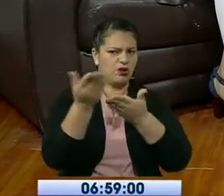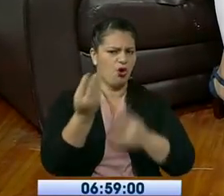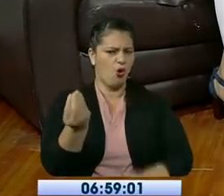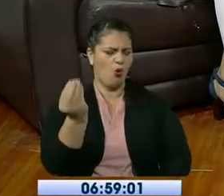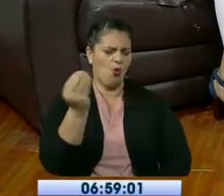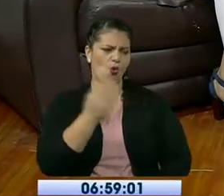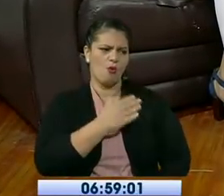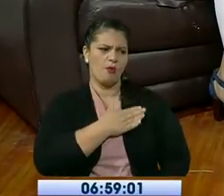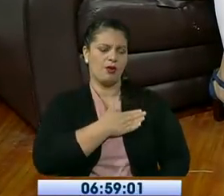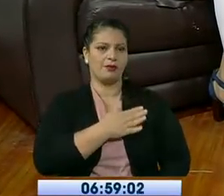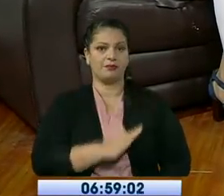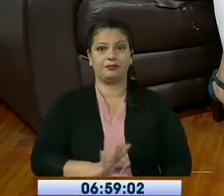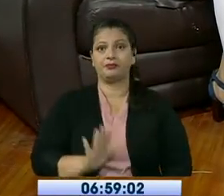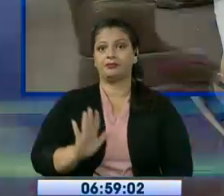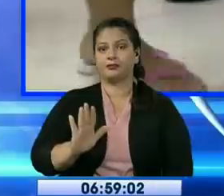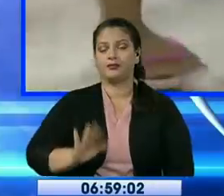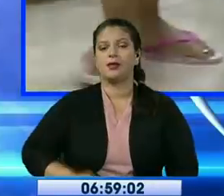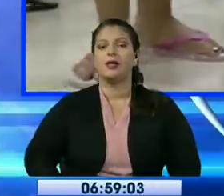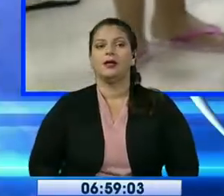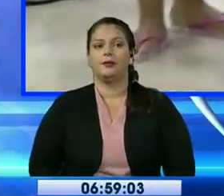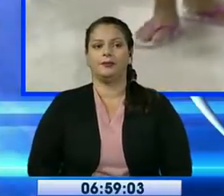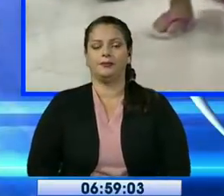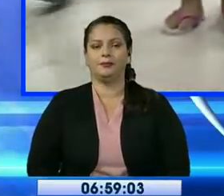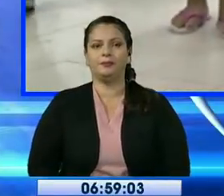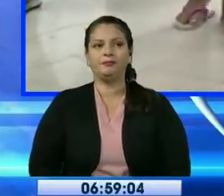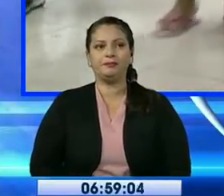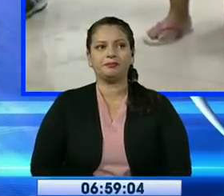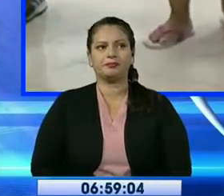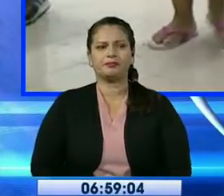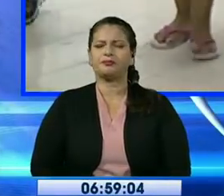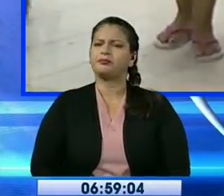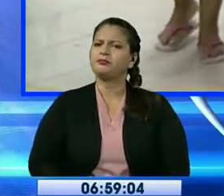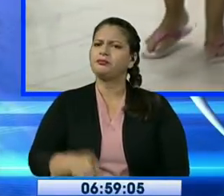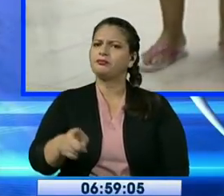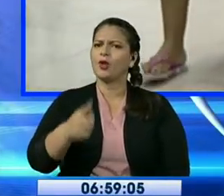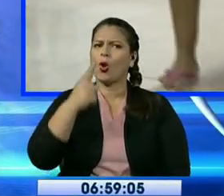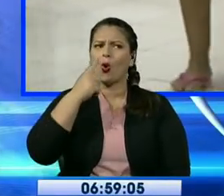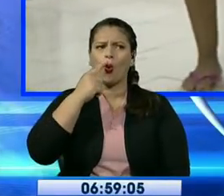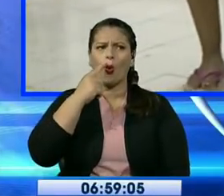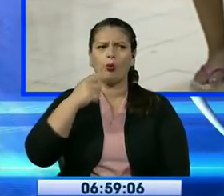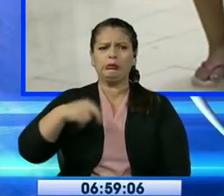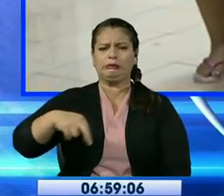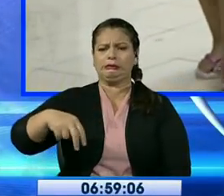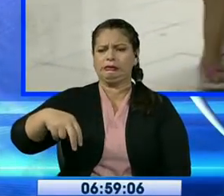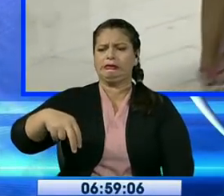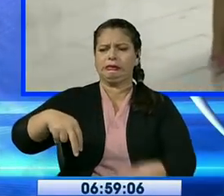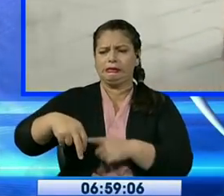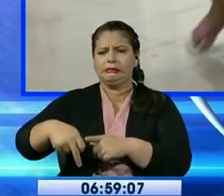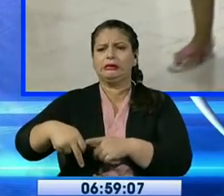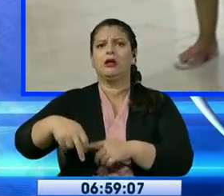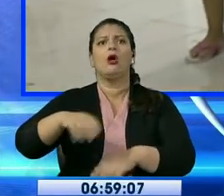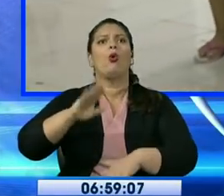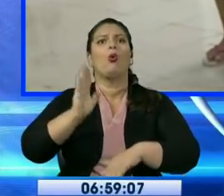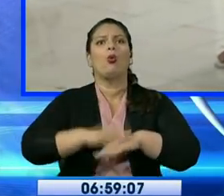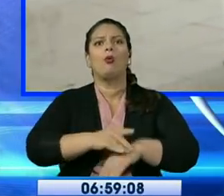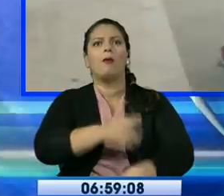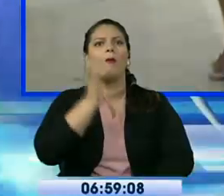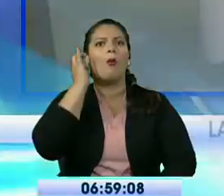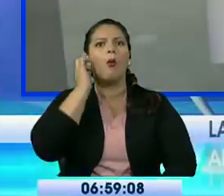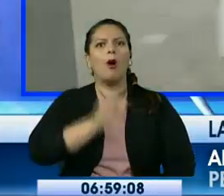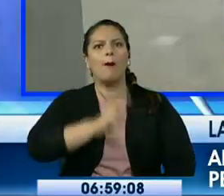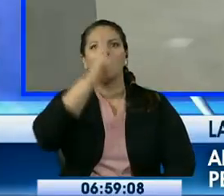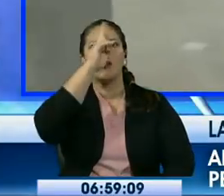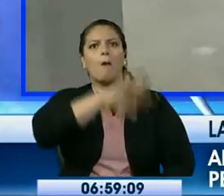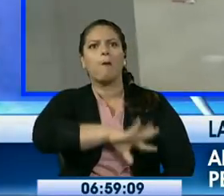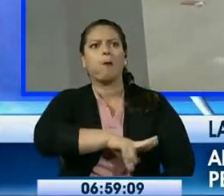hay cierta tramitología que lejos de ayudar a las personas afectadas entorpece, retrasa, provoca malestar. Figúrate tú, hay